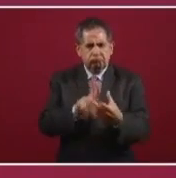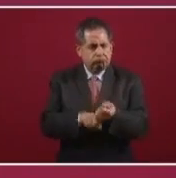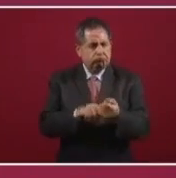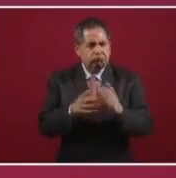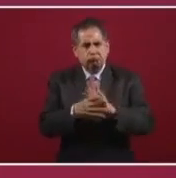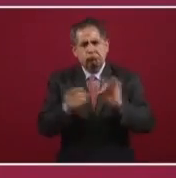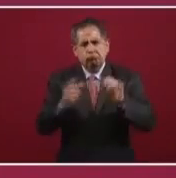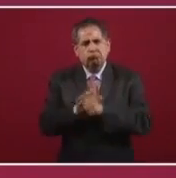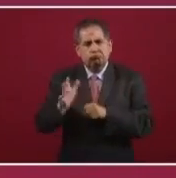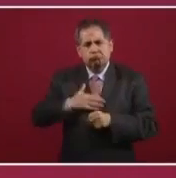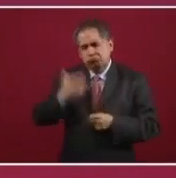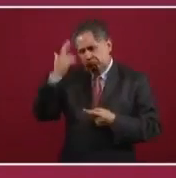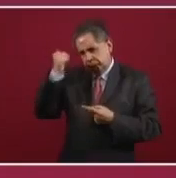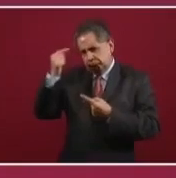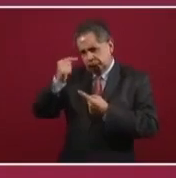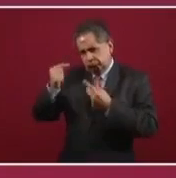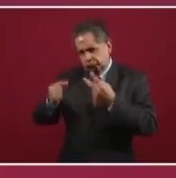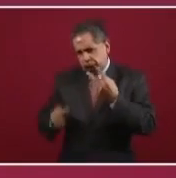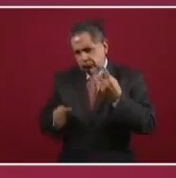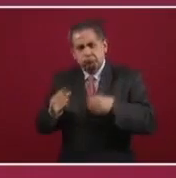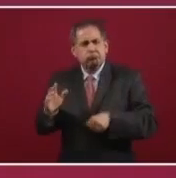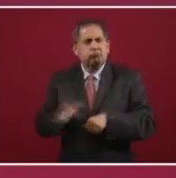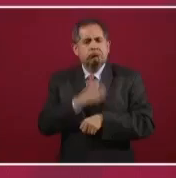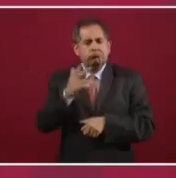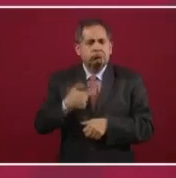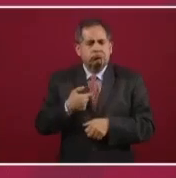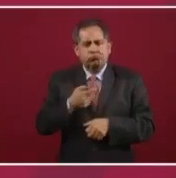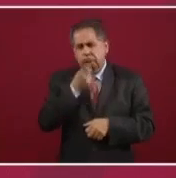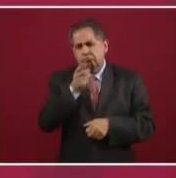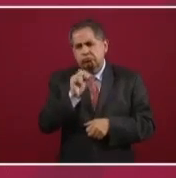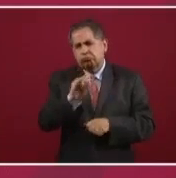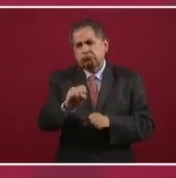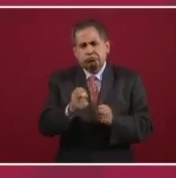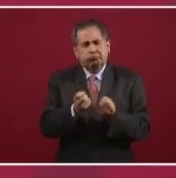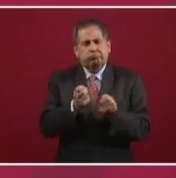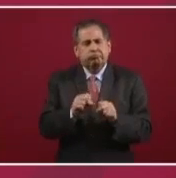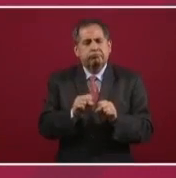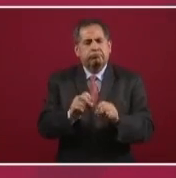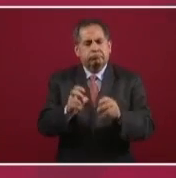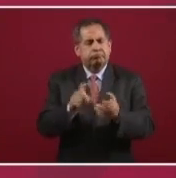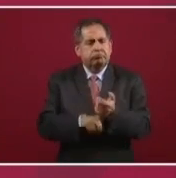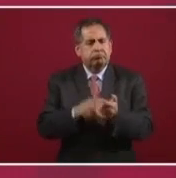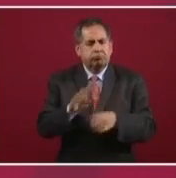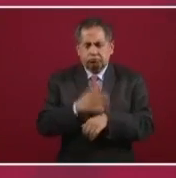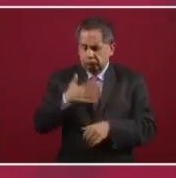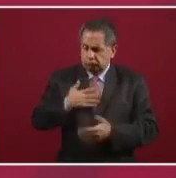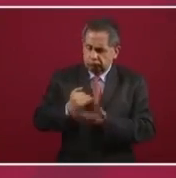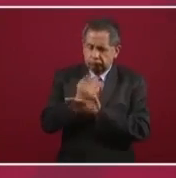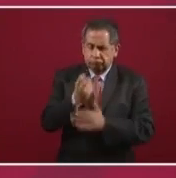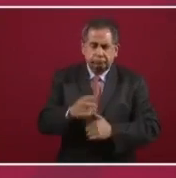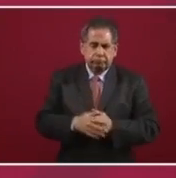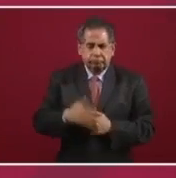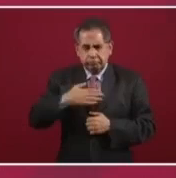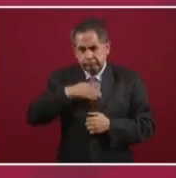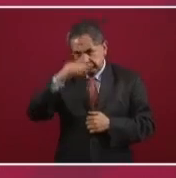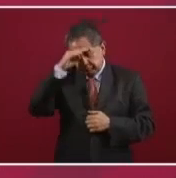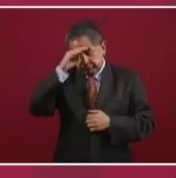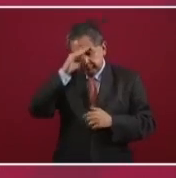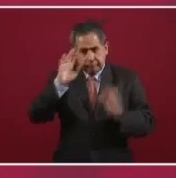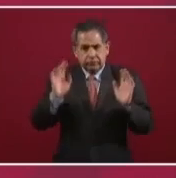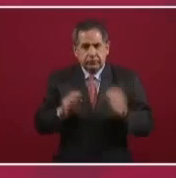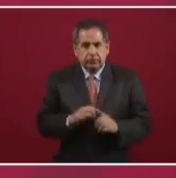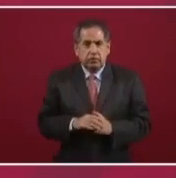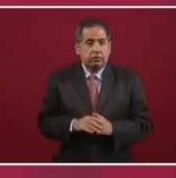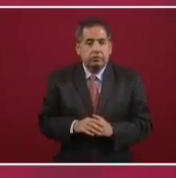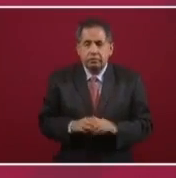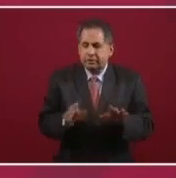a argumentar el por qué actué de la manera como lo hice. Yo pienso, ¿sí?,